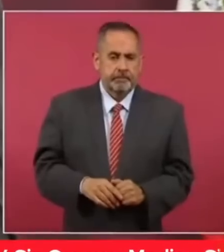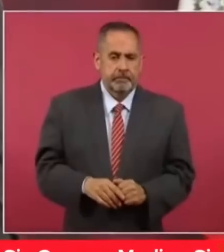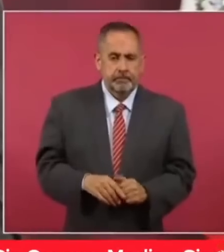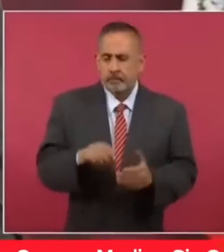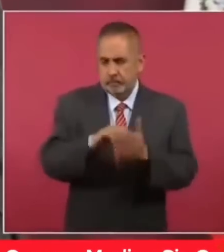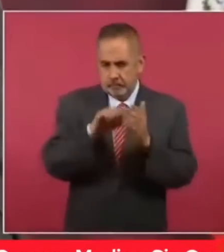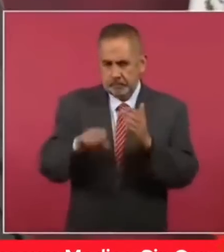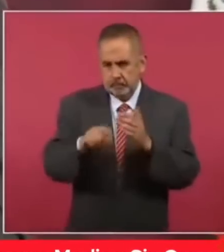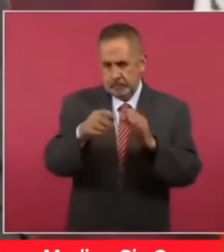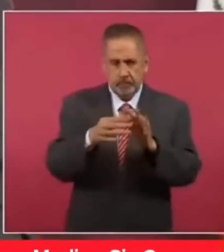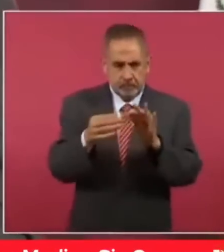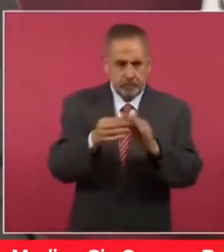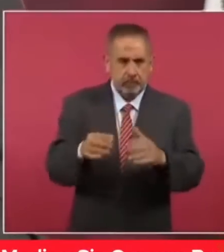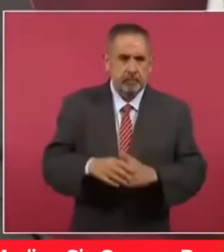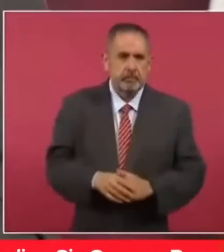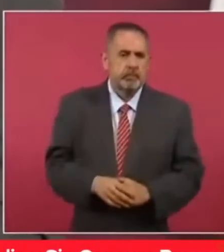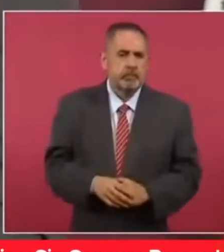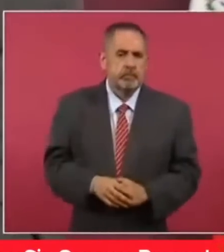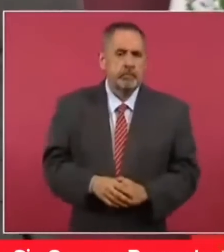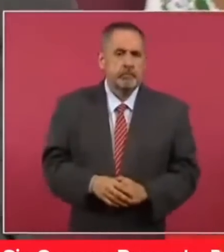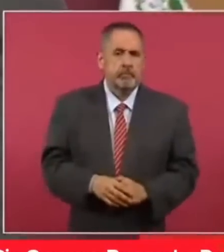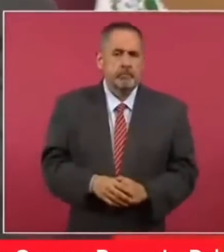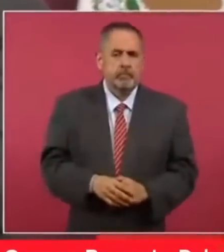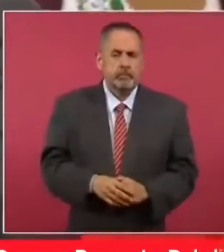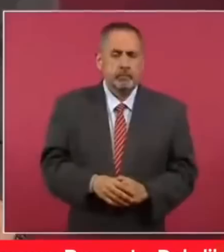Por ejemplo,